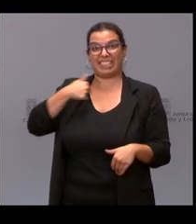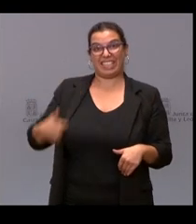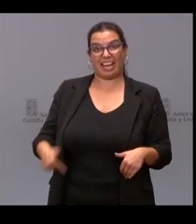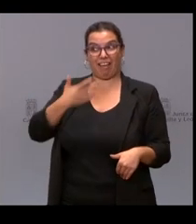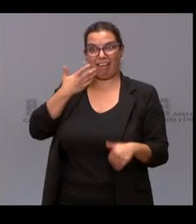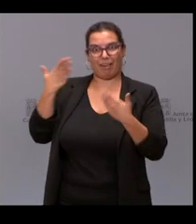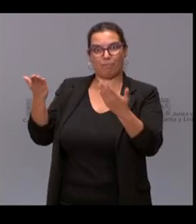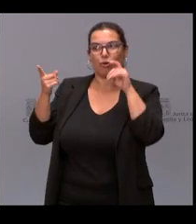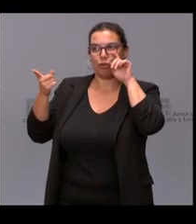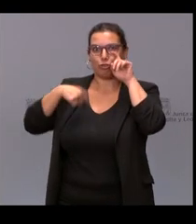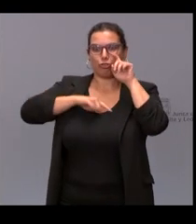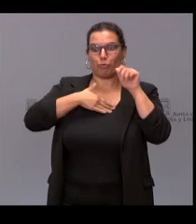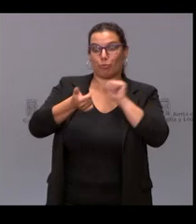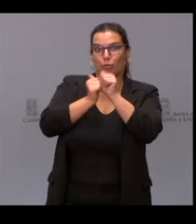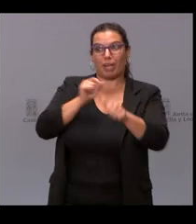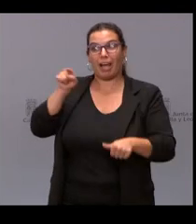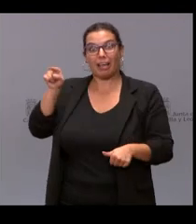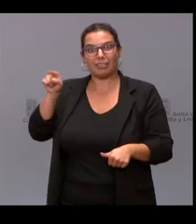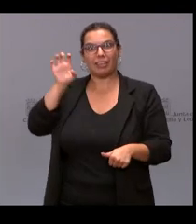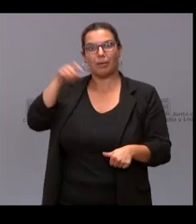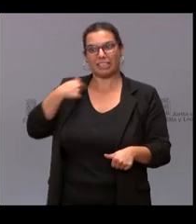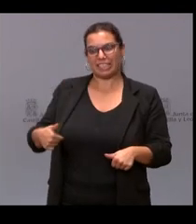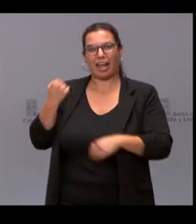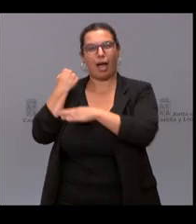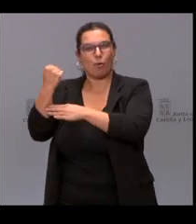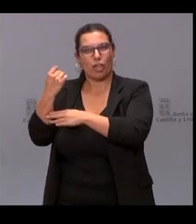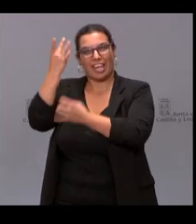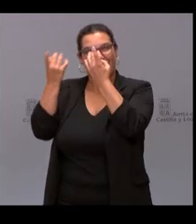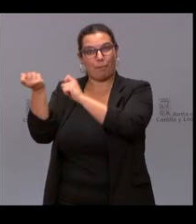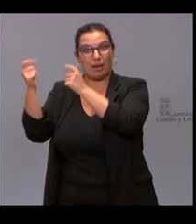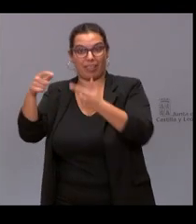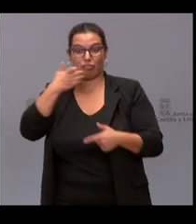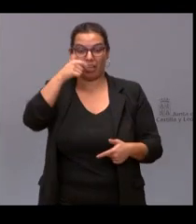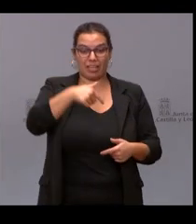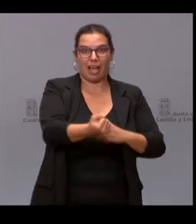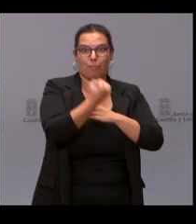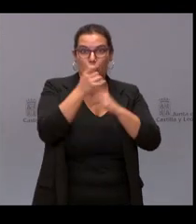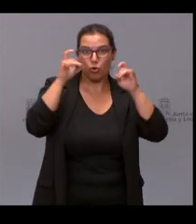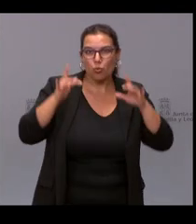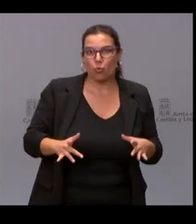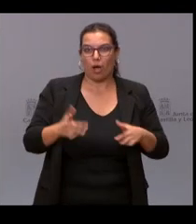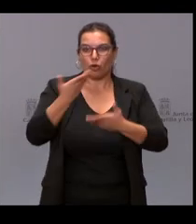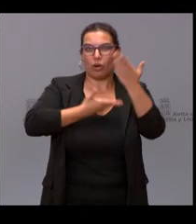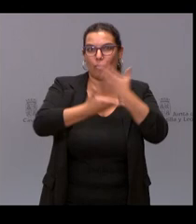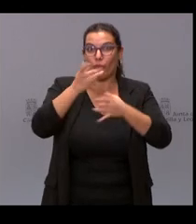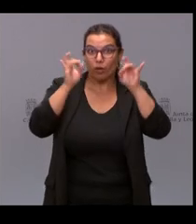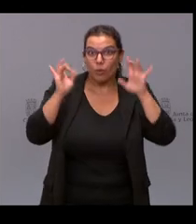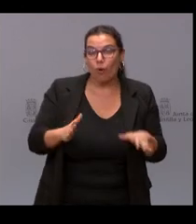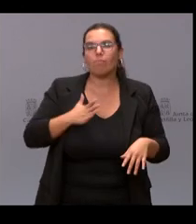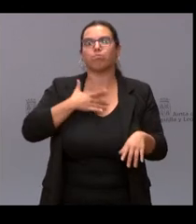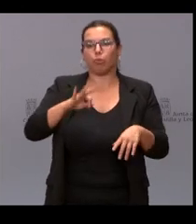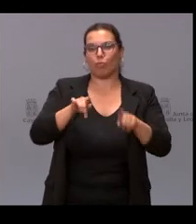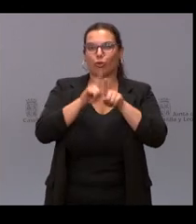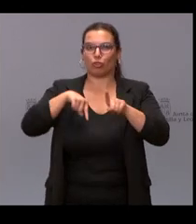ese sentido emular, cómo se apoyan estas iniciativas. Si recibimos este mismo tipo de apoyo, si tenemos este mismo marco colaborativo, pues podremos